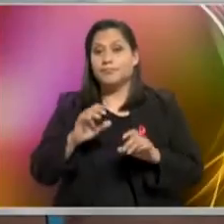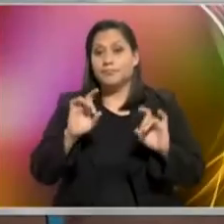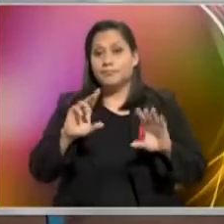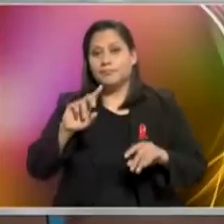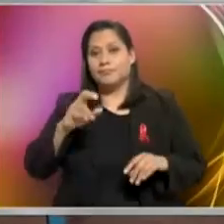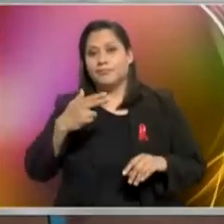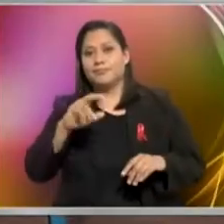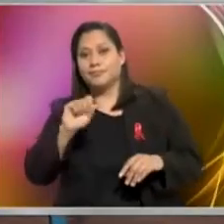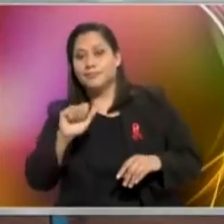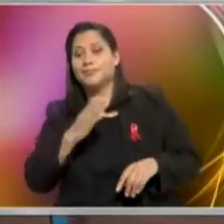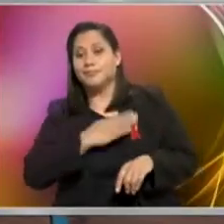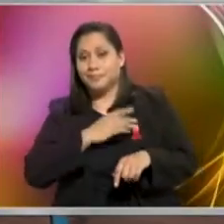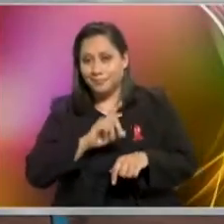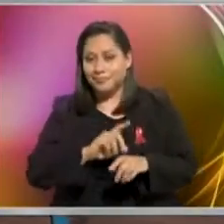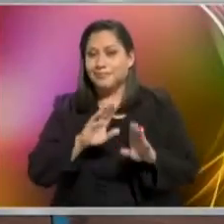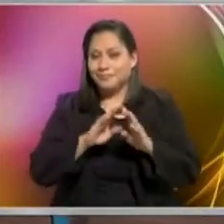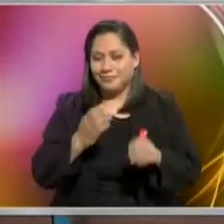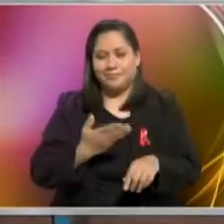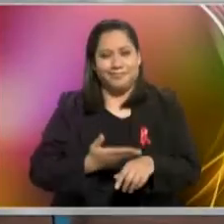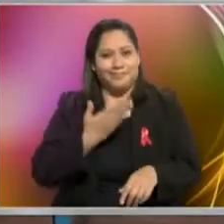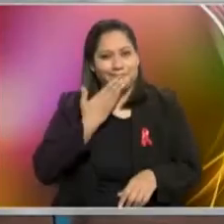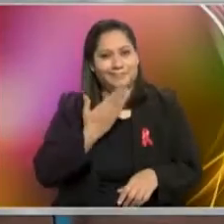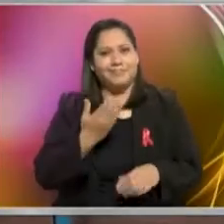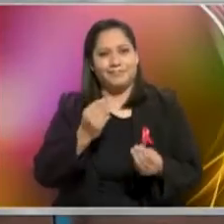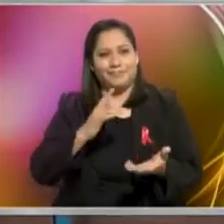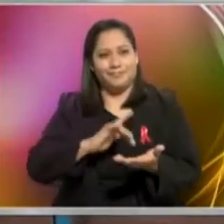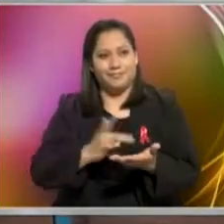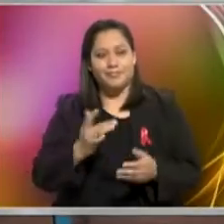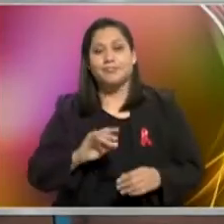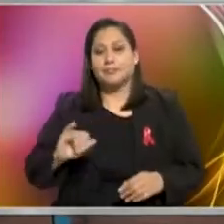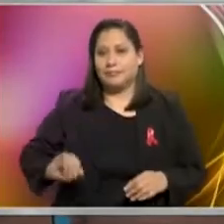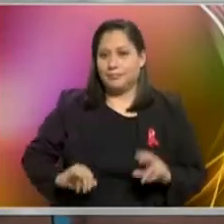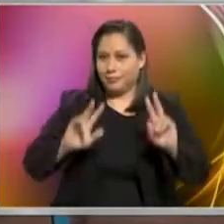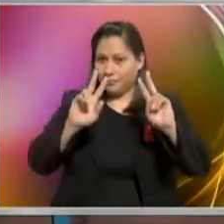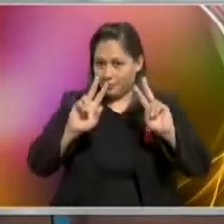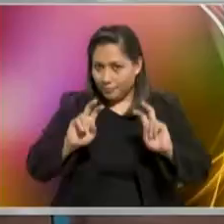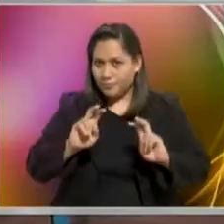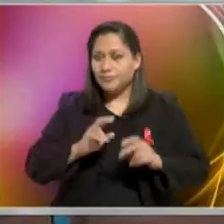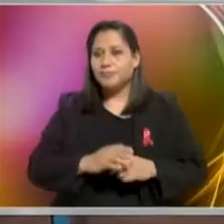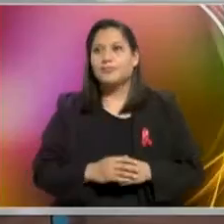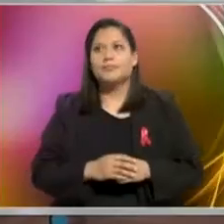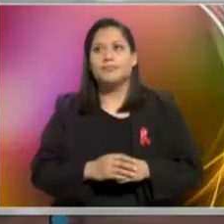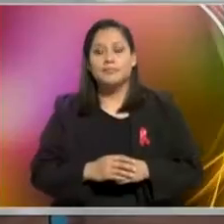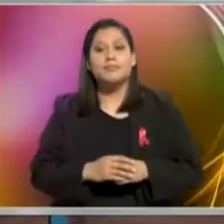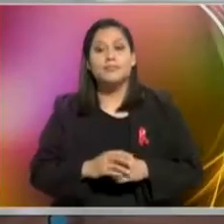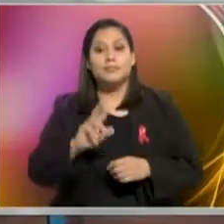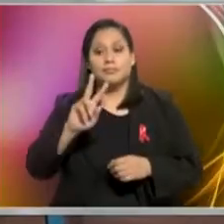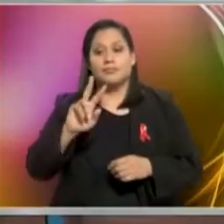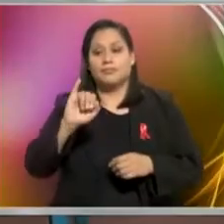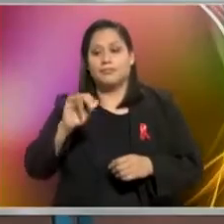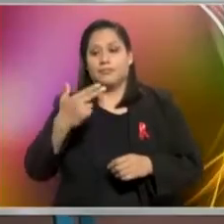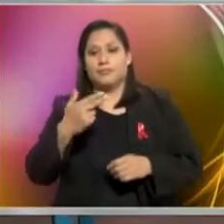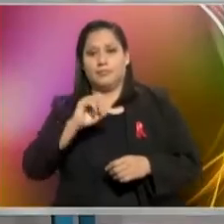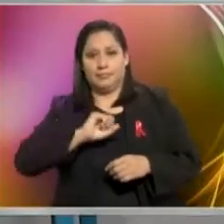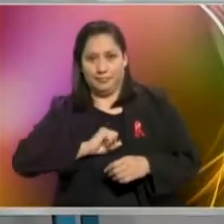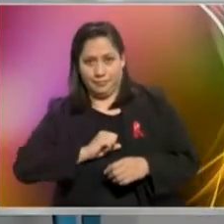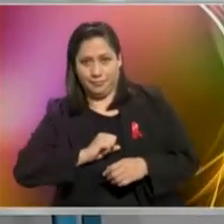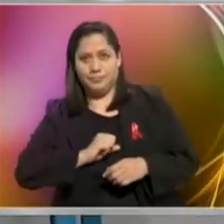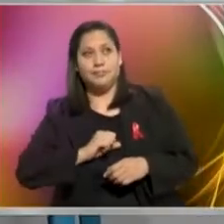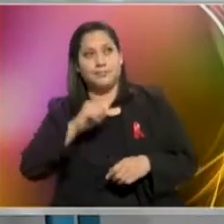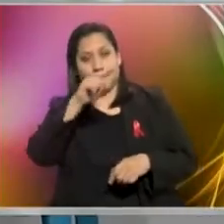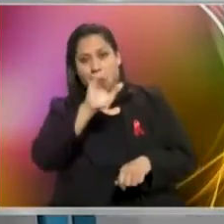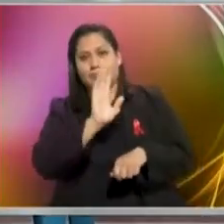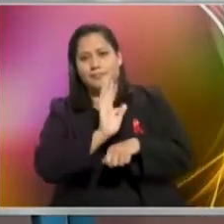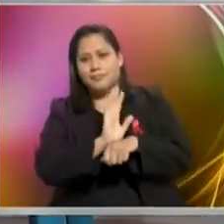Ángel Deza, buenos días. ¿Cómo están? estás? Muy bien, muchas gracias. Qué interesante el tema del VIH-Sida en el